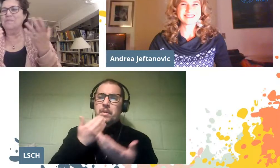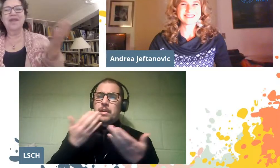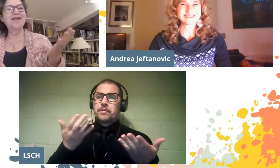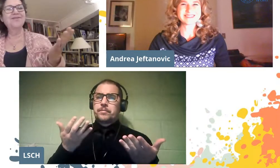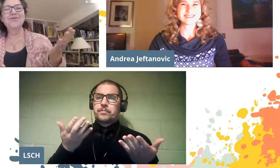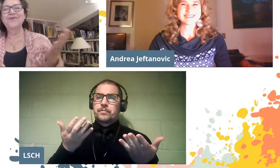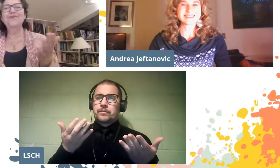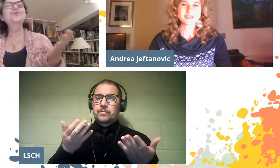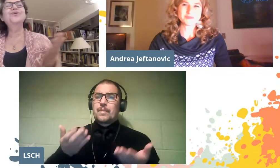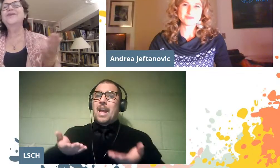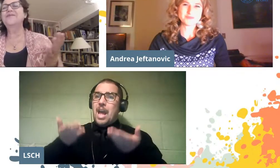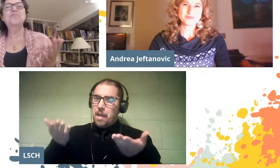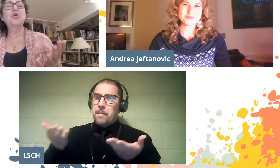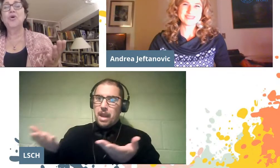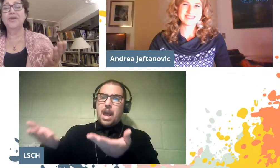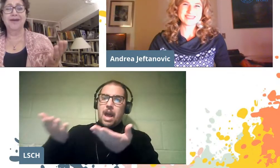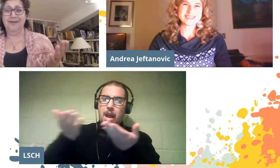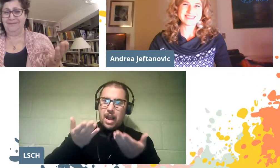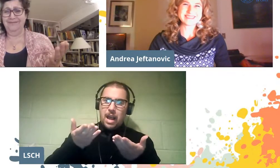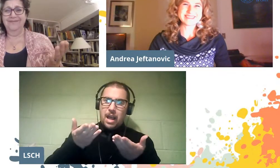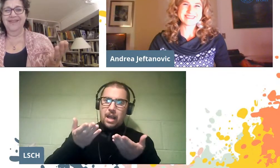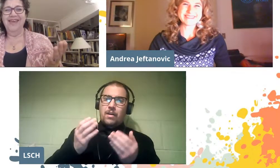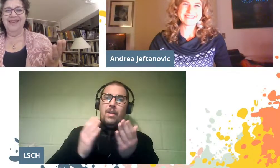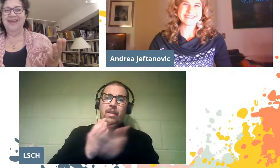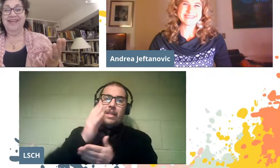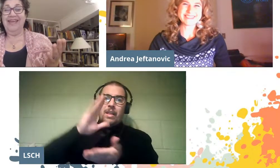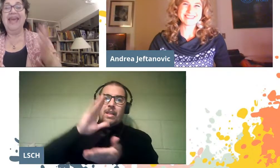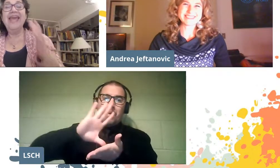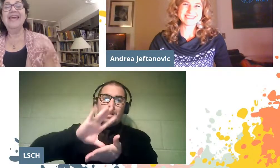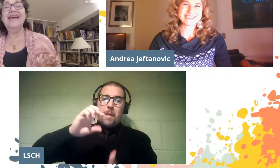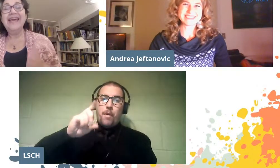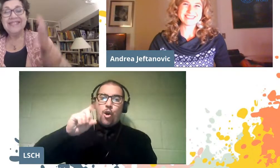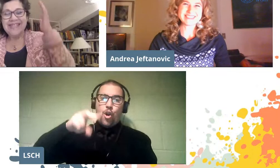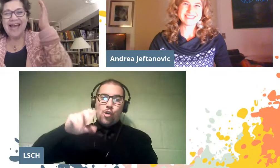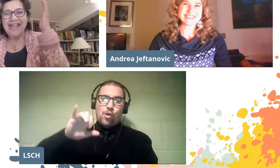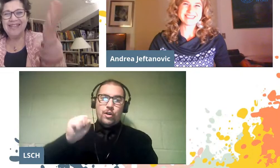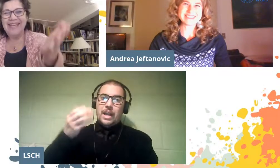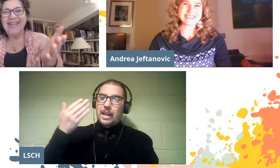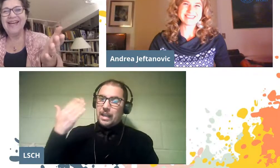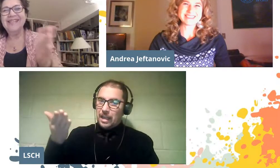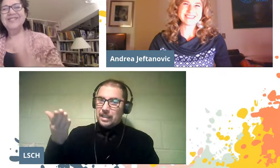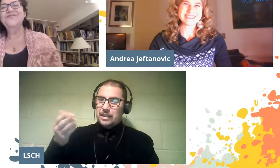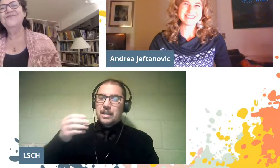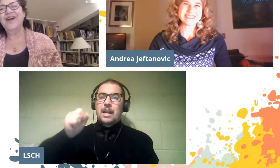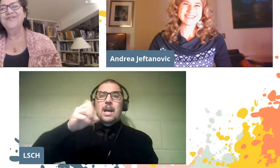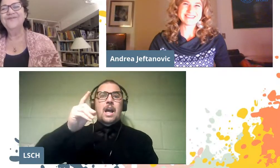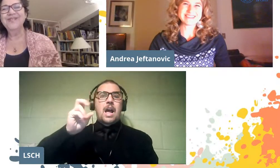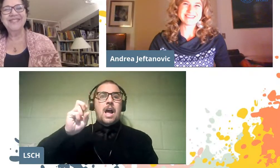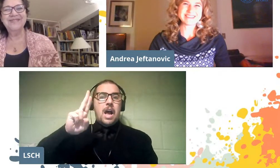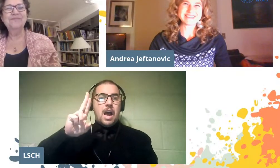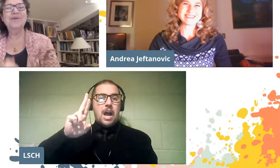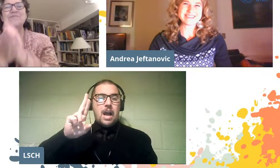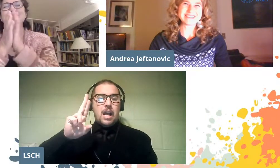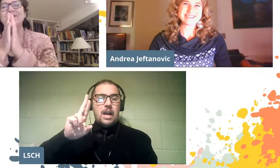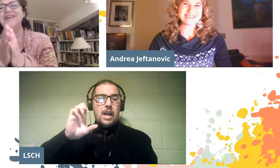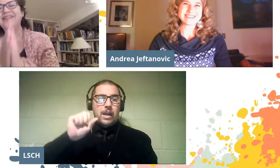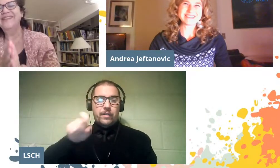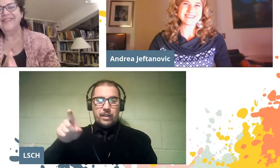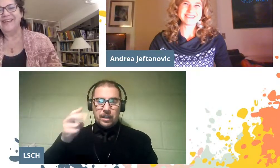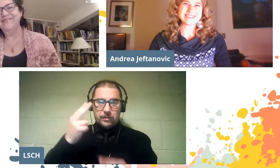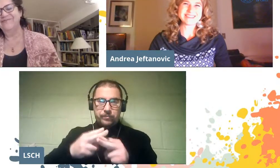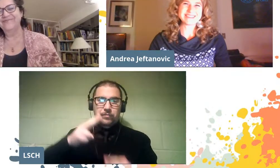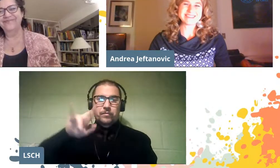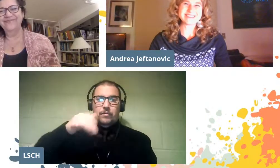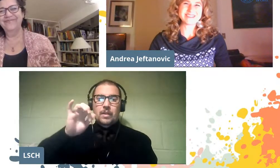estamos esperando incluso desde Polonia. Ella es Andrea Jeftanovic.